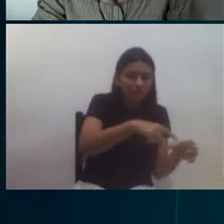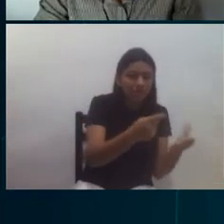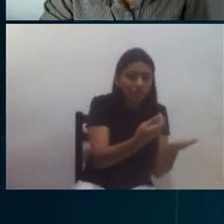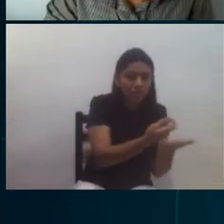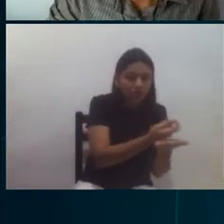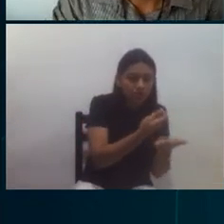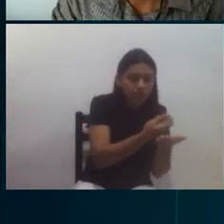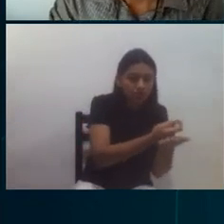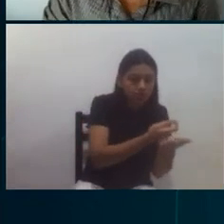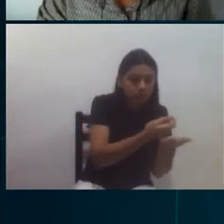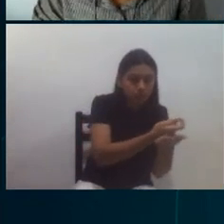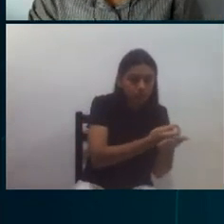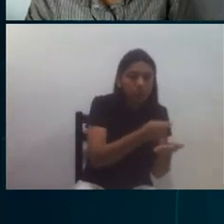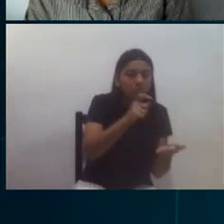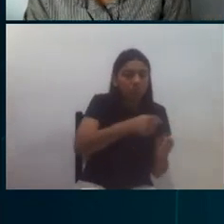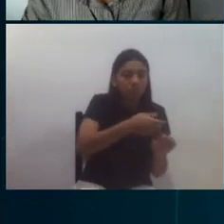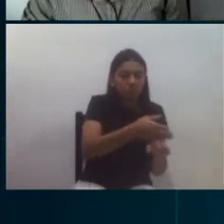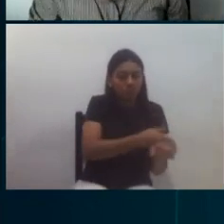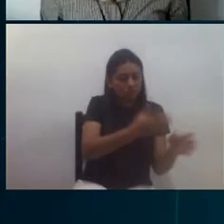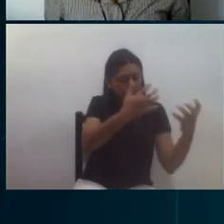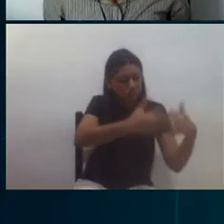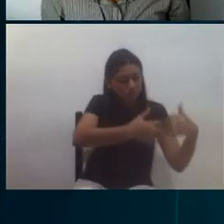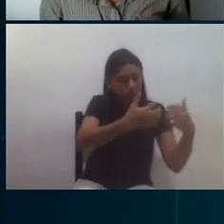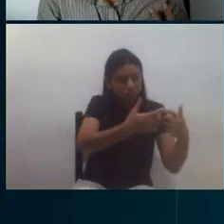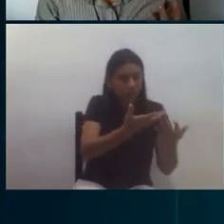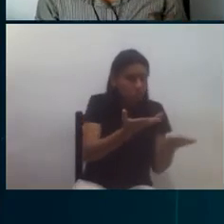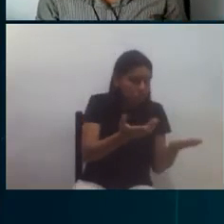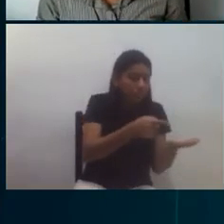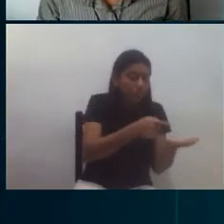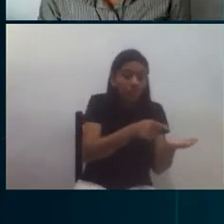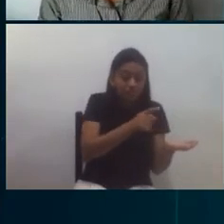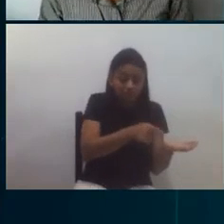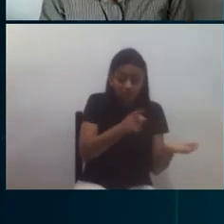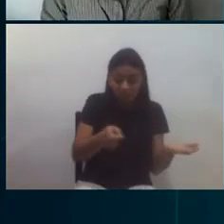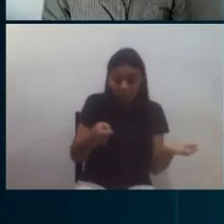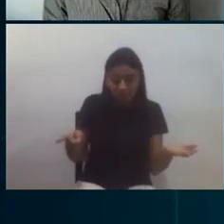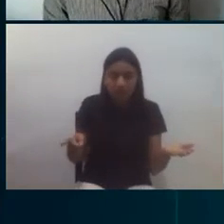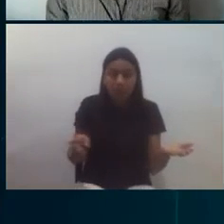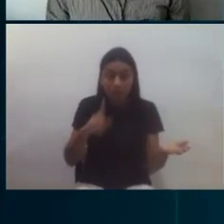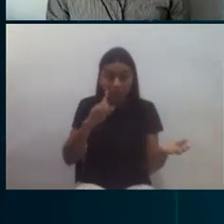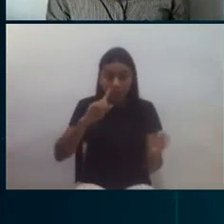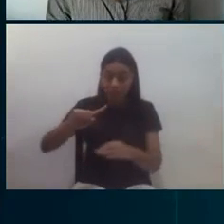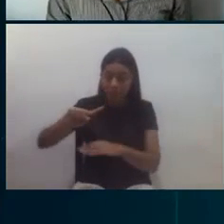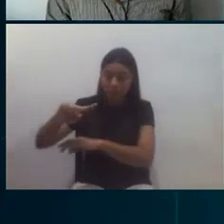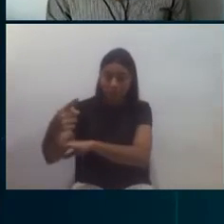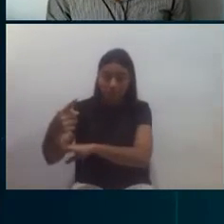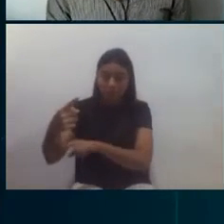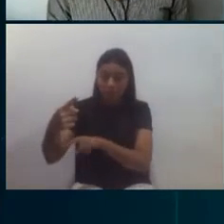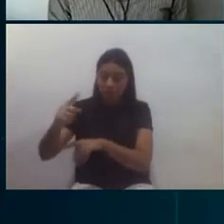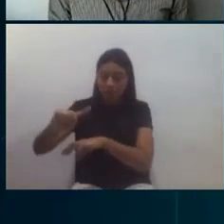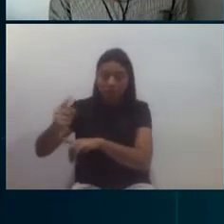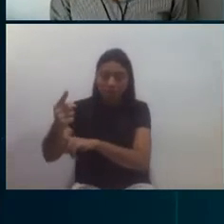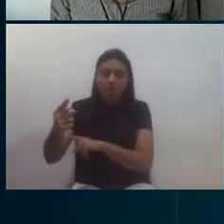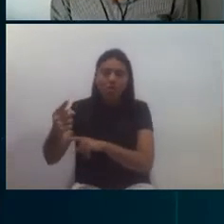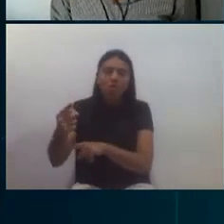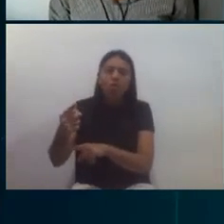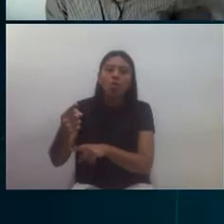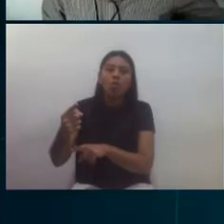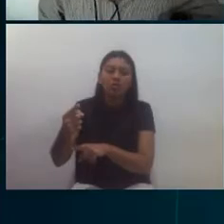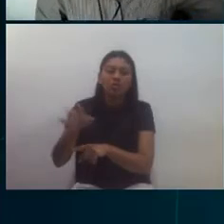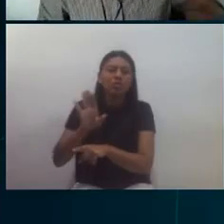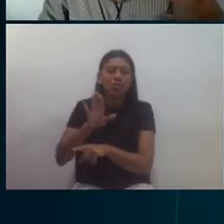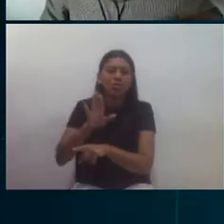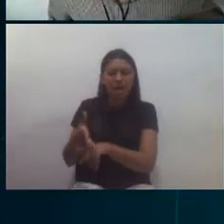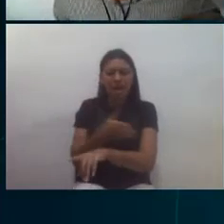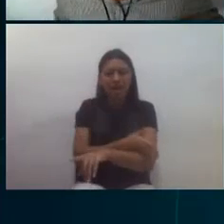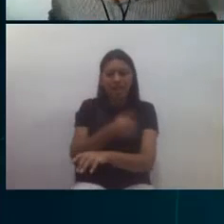o sin acidificar. Entonces, ¿qué sucede? El lodo primario tiene mucho material orgánico sin tratar, que